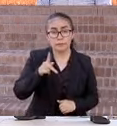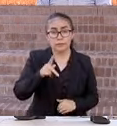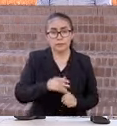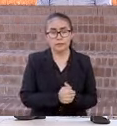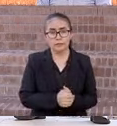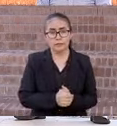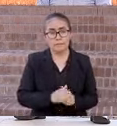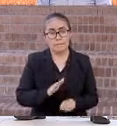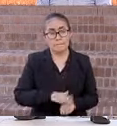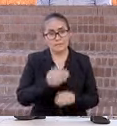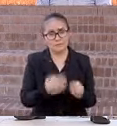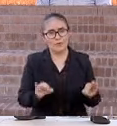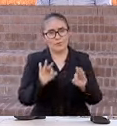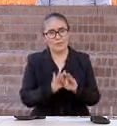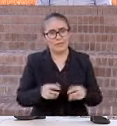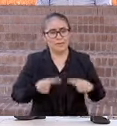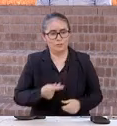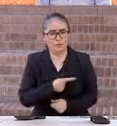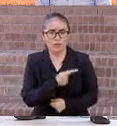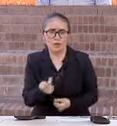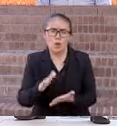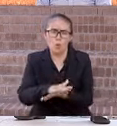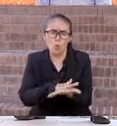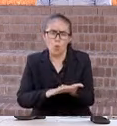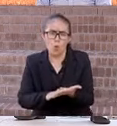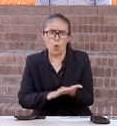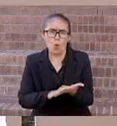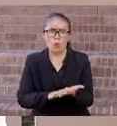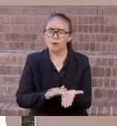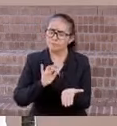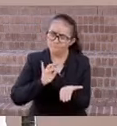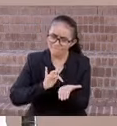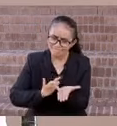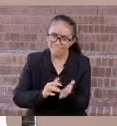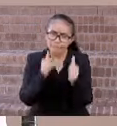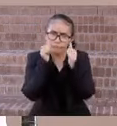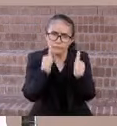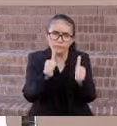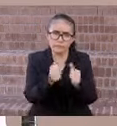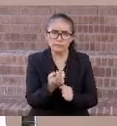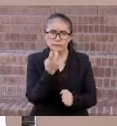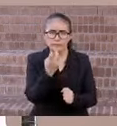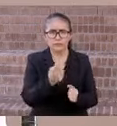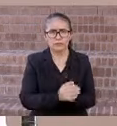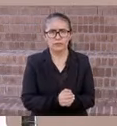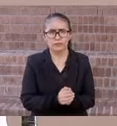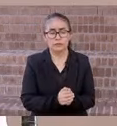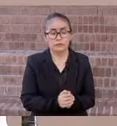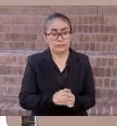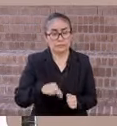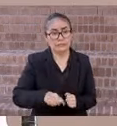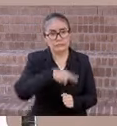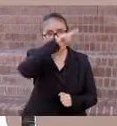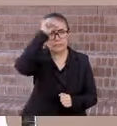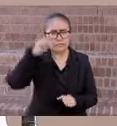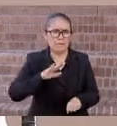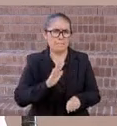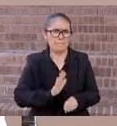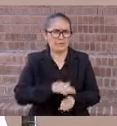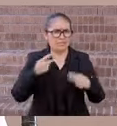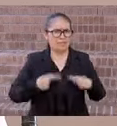le da preferencia a la gente humilde a la gente pobre y este es uno de los estados con más